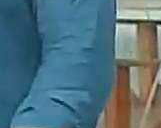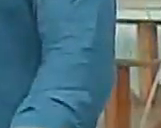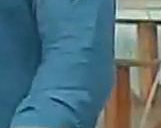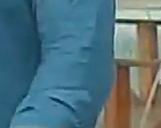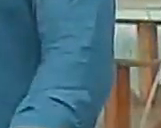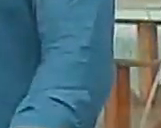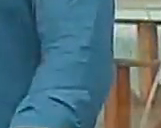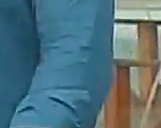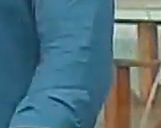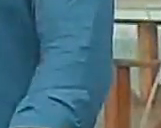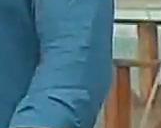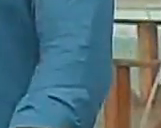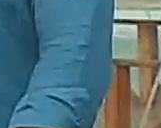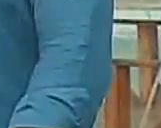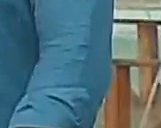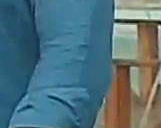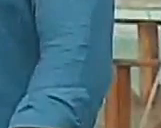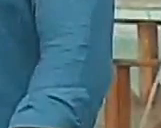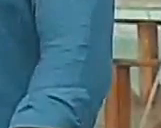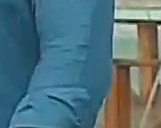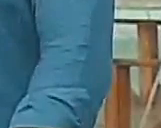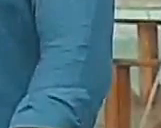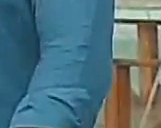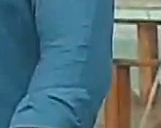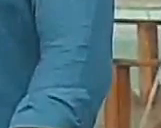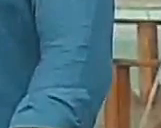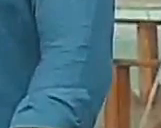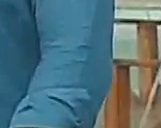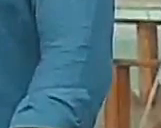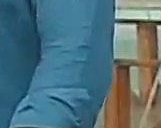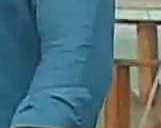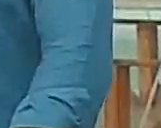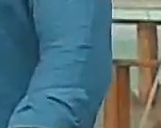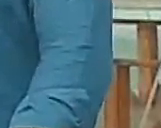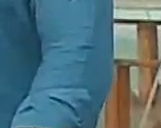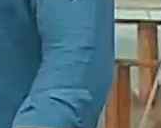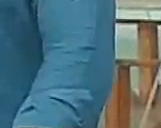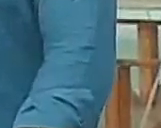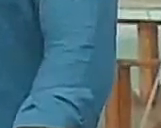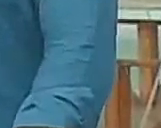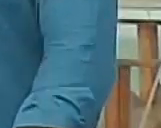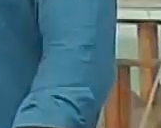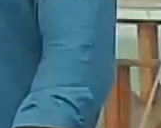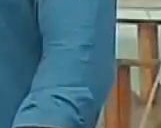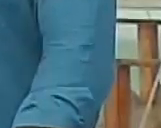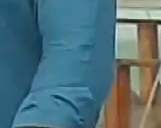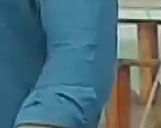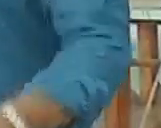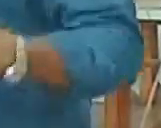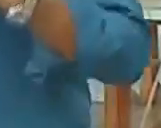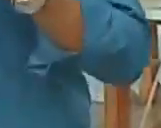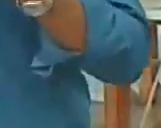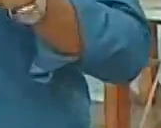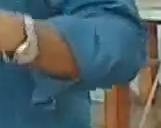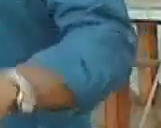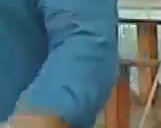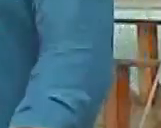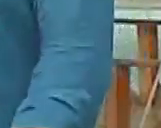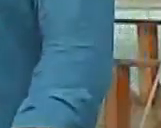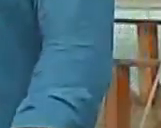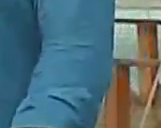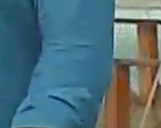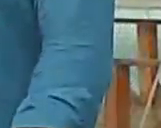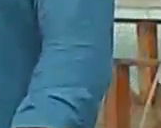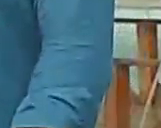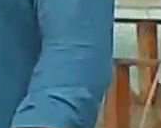para llevarles a ustedes todas las incidencias de los historiadores participantes e invitados de alto nivel que están encontrándose en